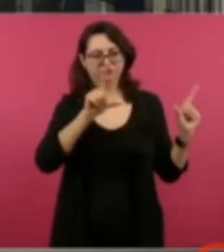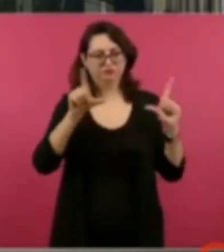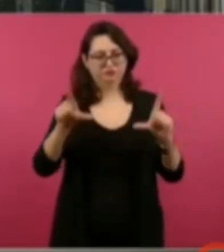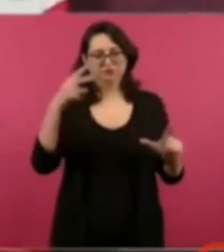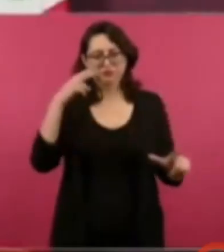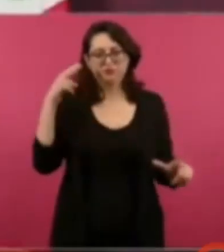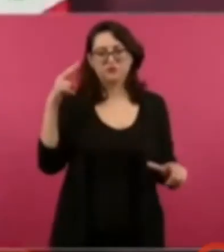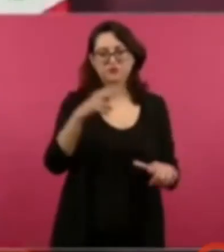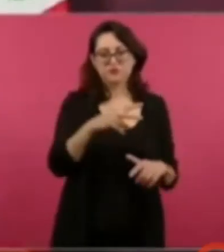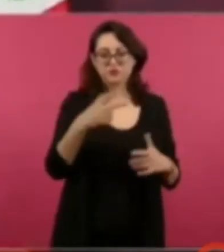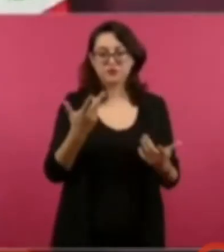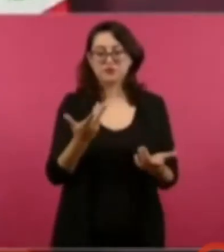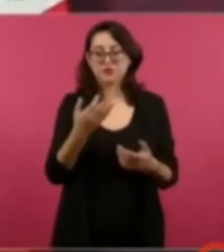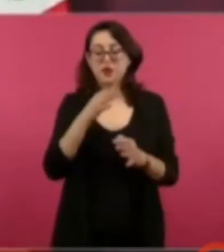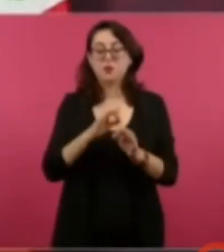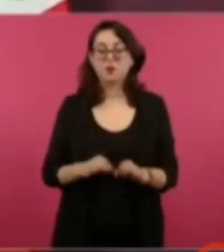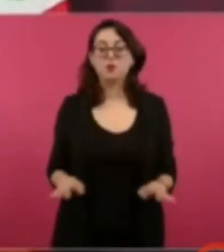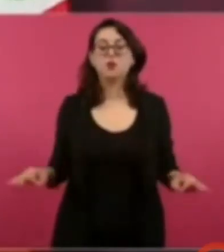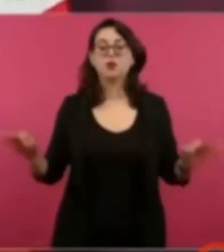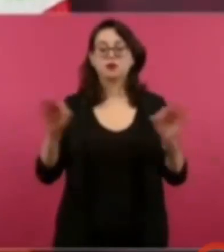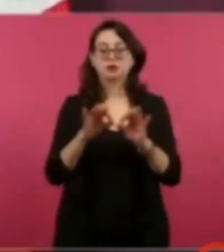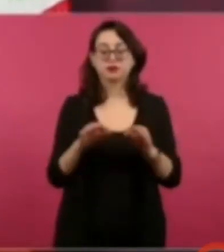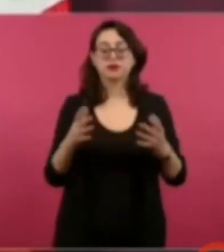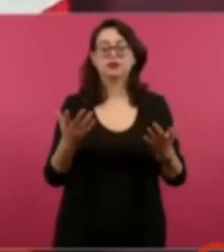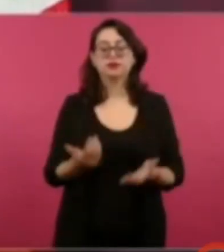porque eso también ayuda bastante